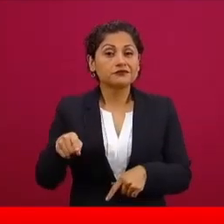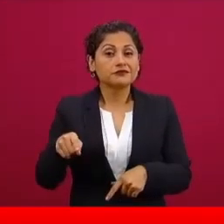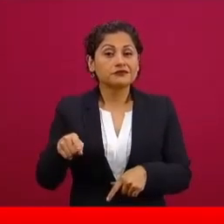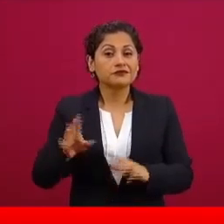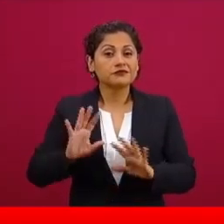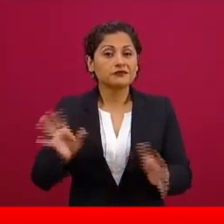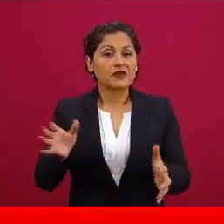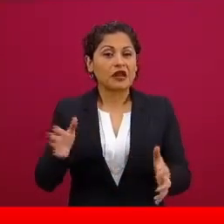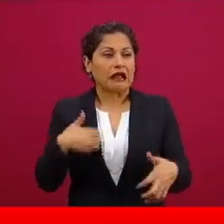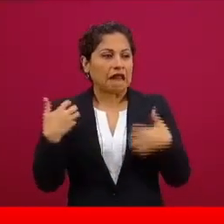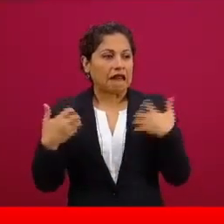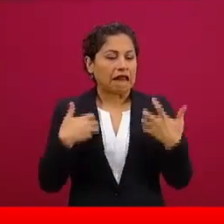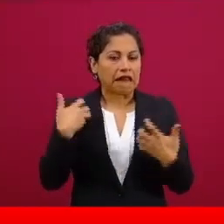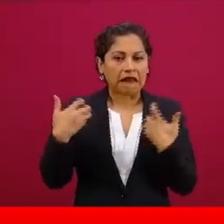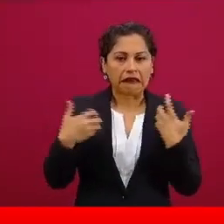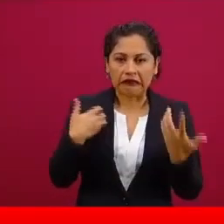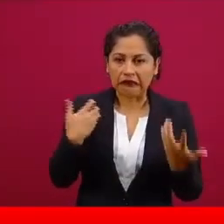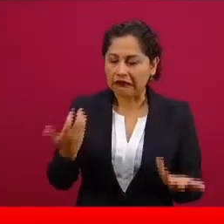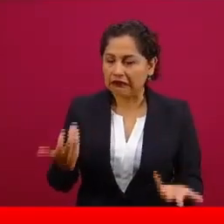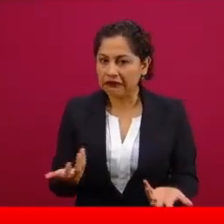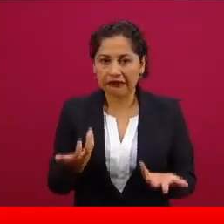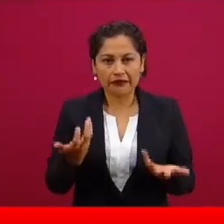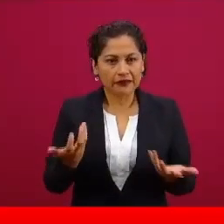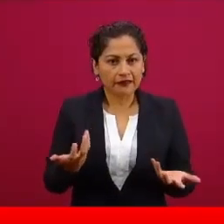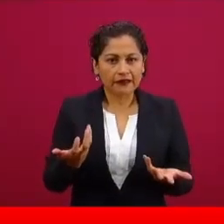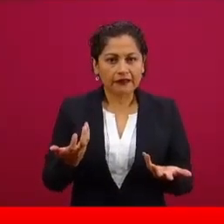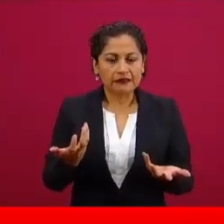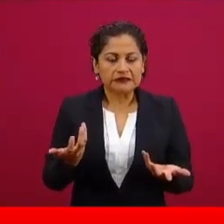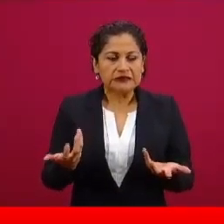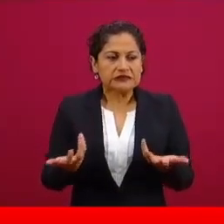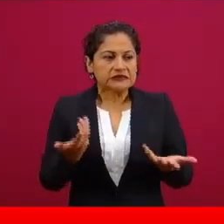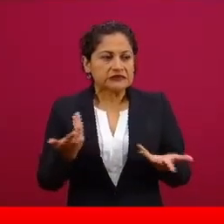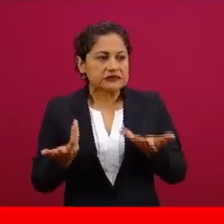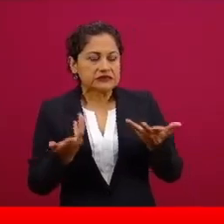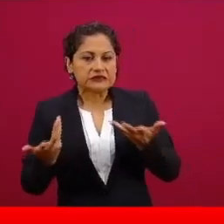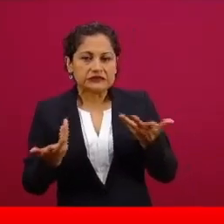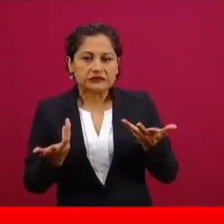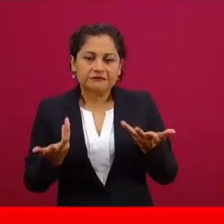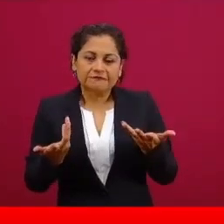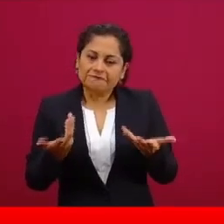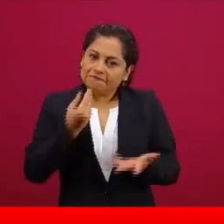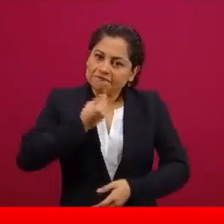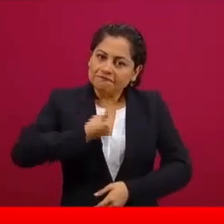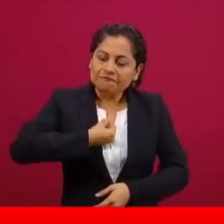optaron muchos por la mentira.